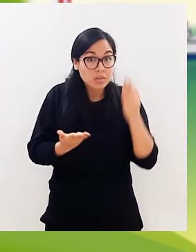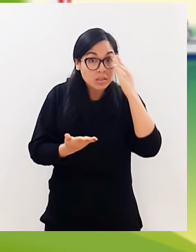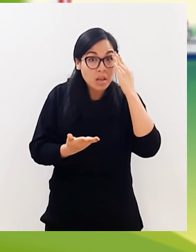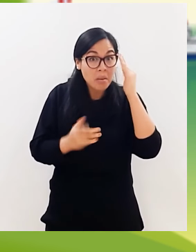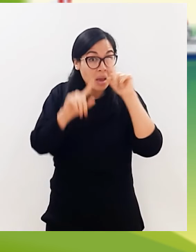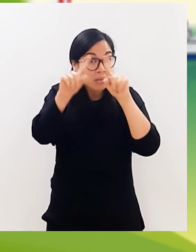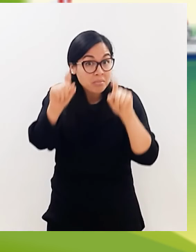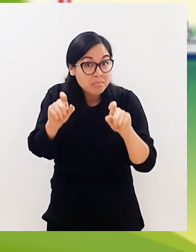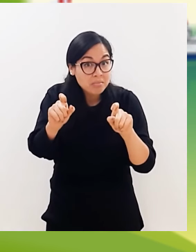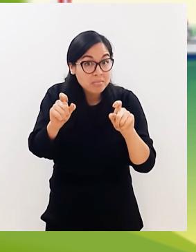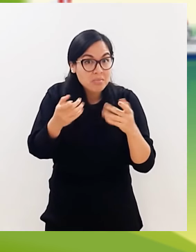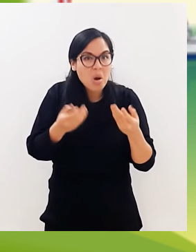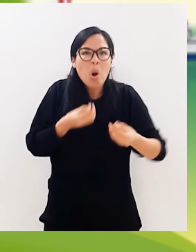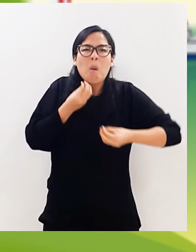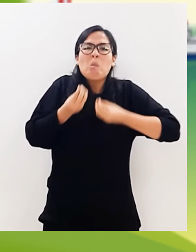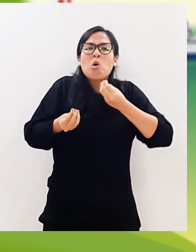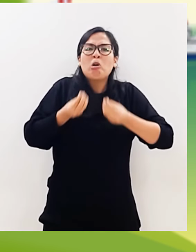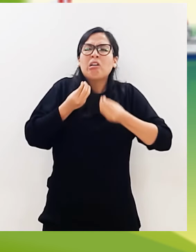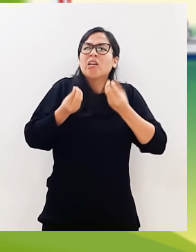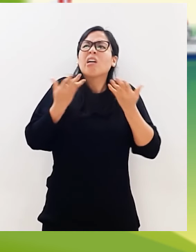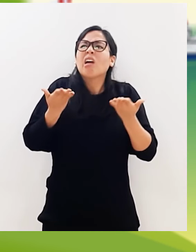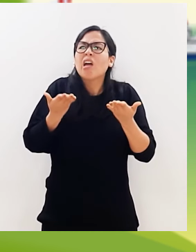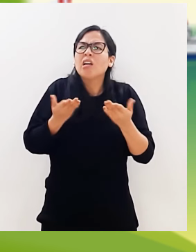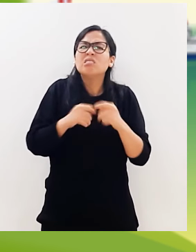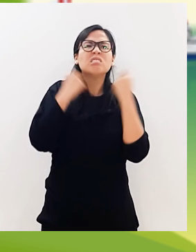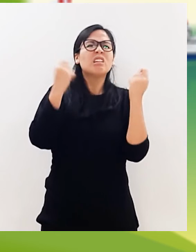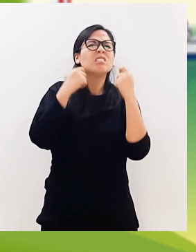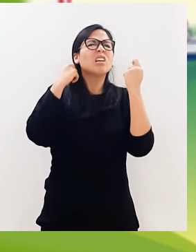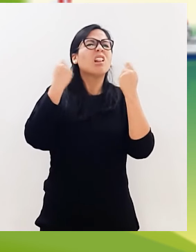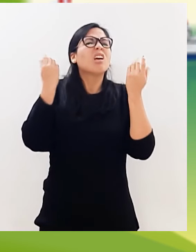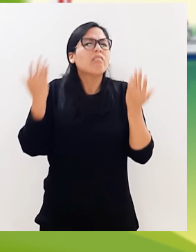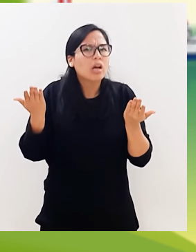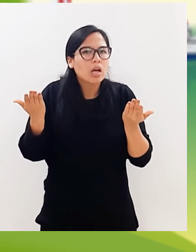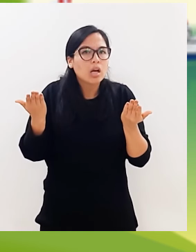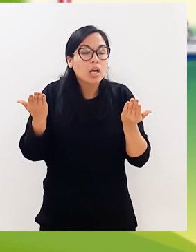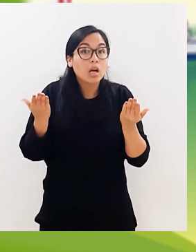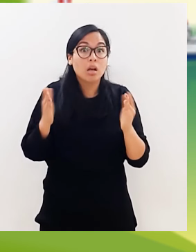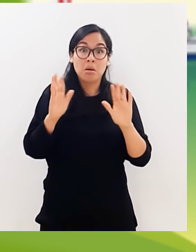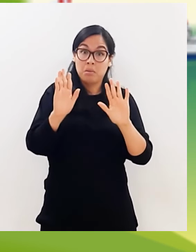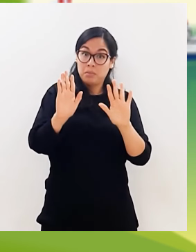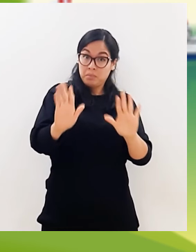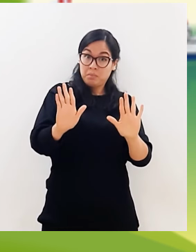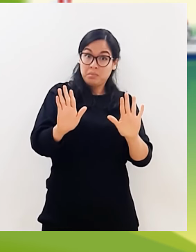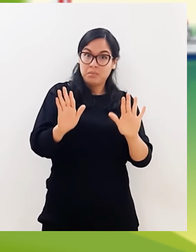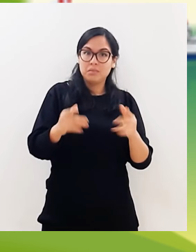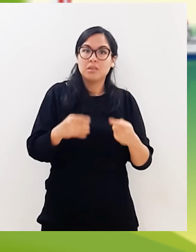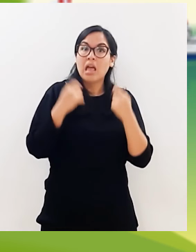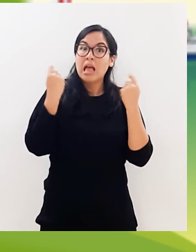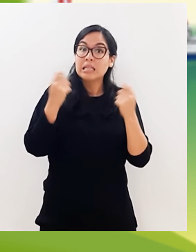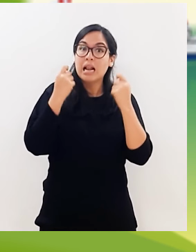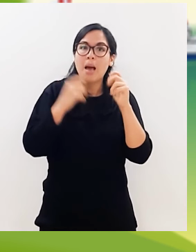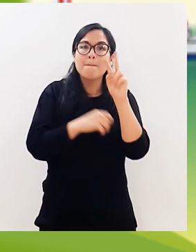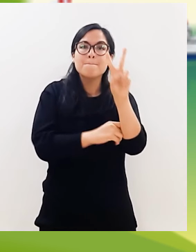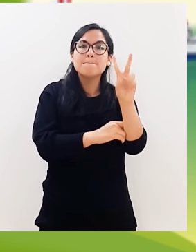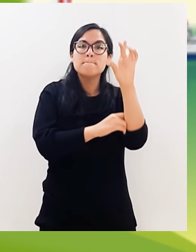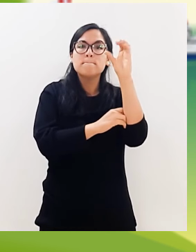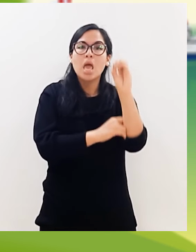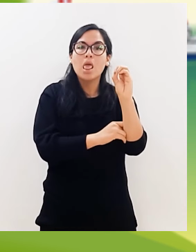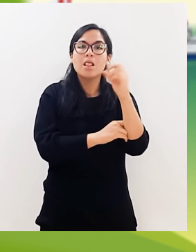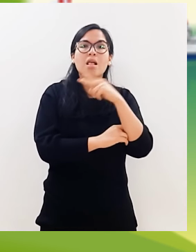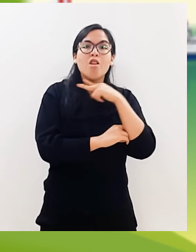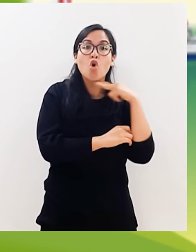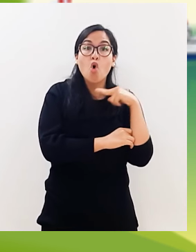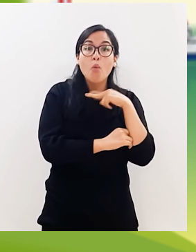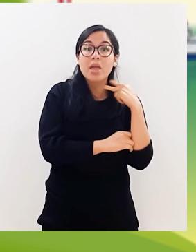¿Y por qué exactamente se celebra? Se celebra el 20 de